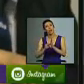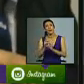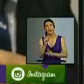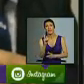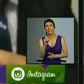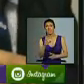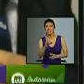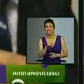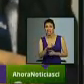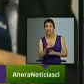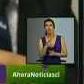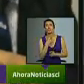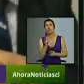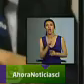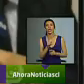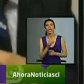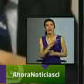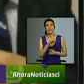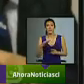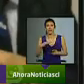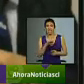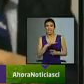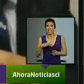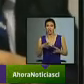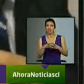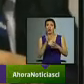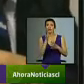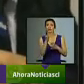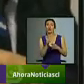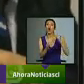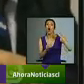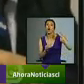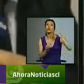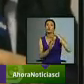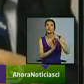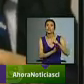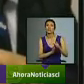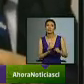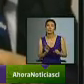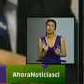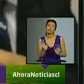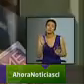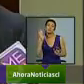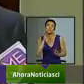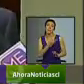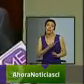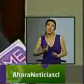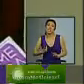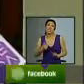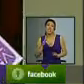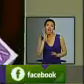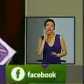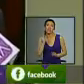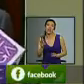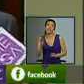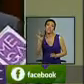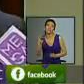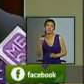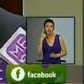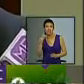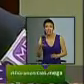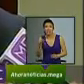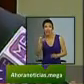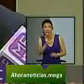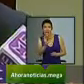gabinete. Ahora la presidenta será la que decida. Si lo decide, yo creo que será un error. El señor Martínez no es militante del